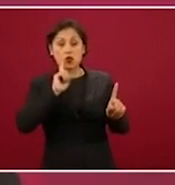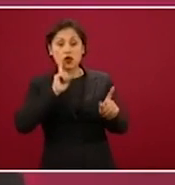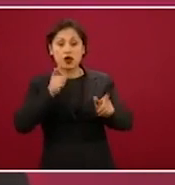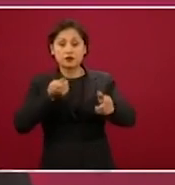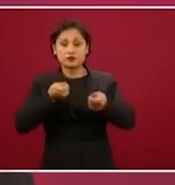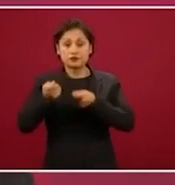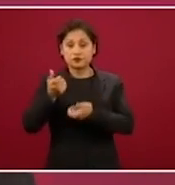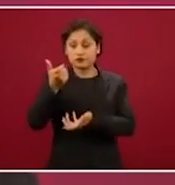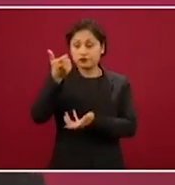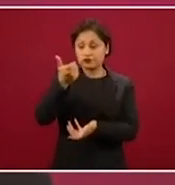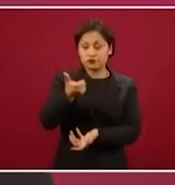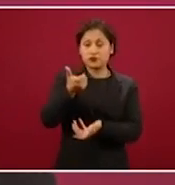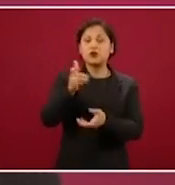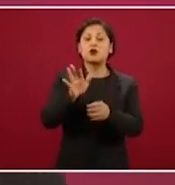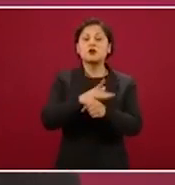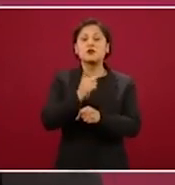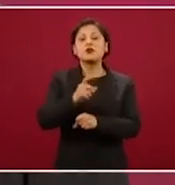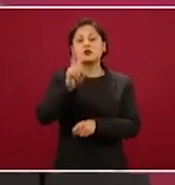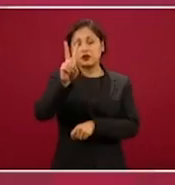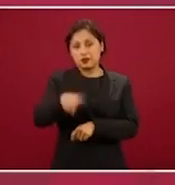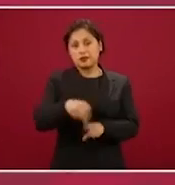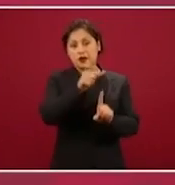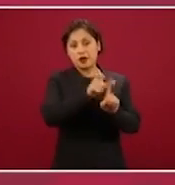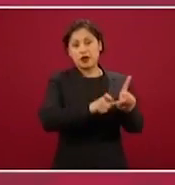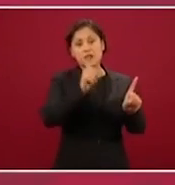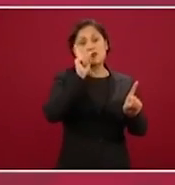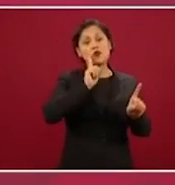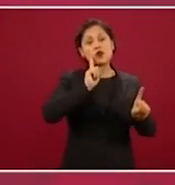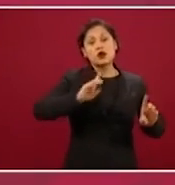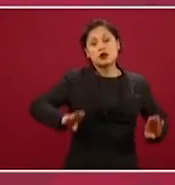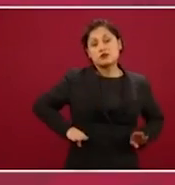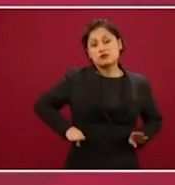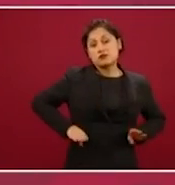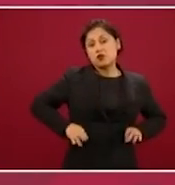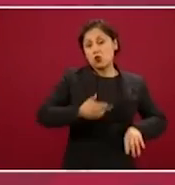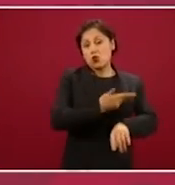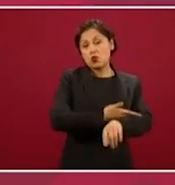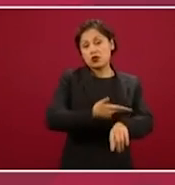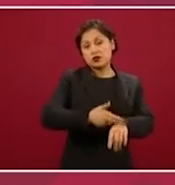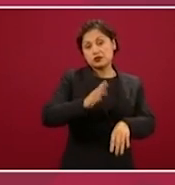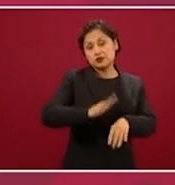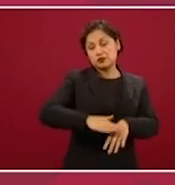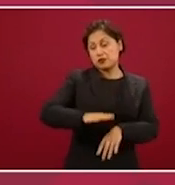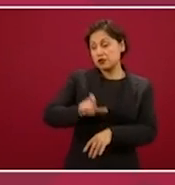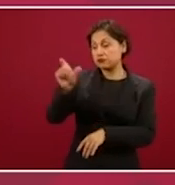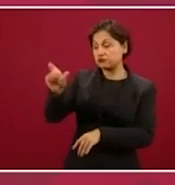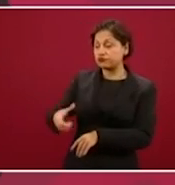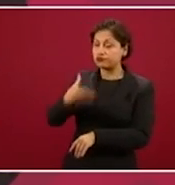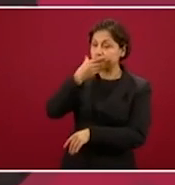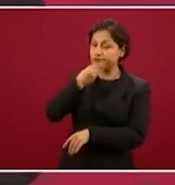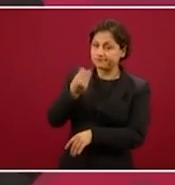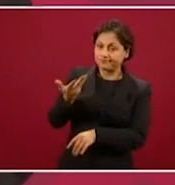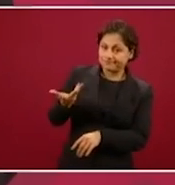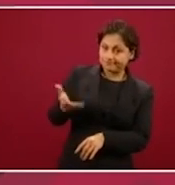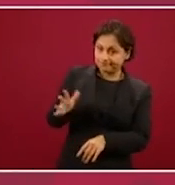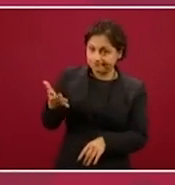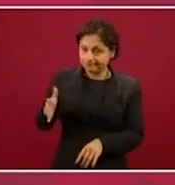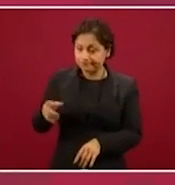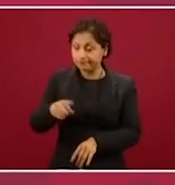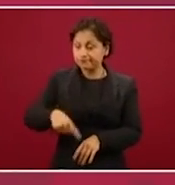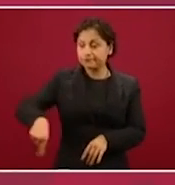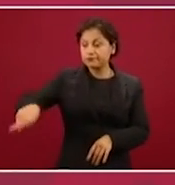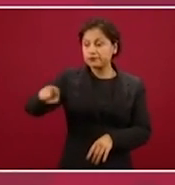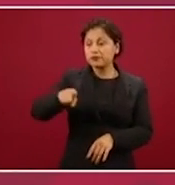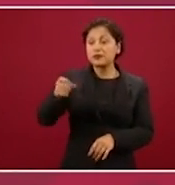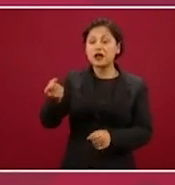mujeres son más honradas que los hombres. Y al que no le guste, pues que se vaya a volar en